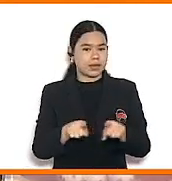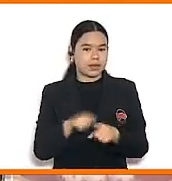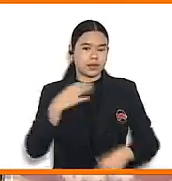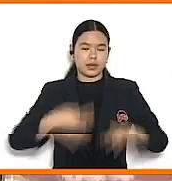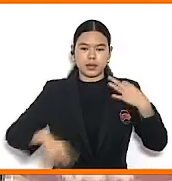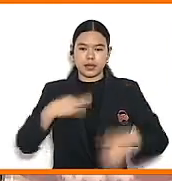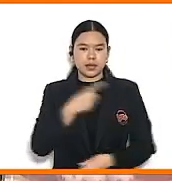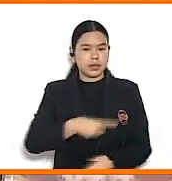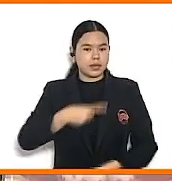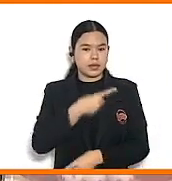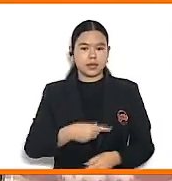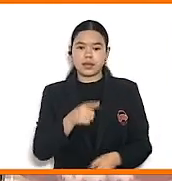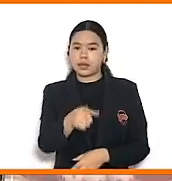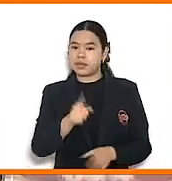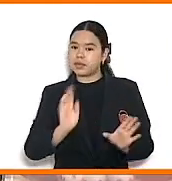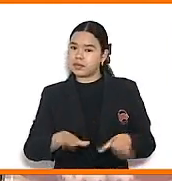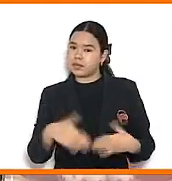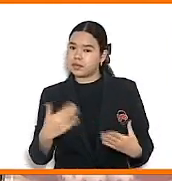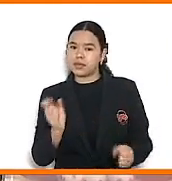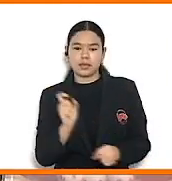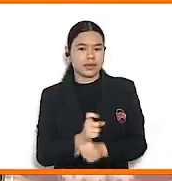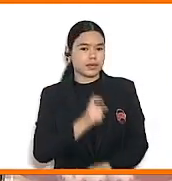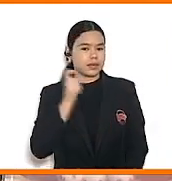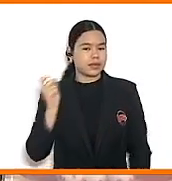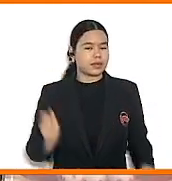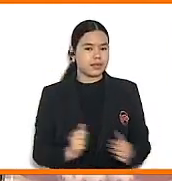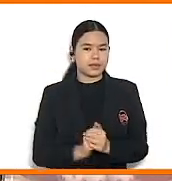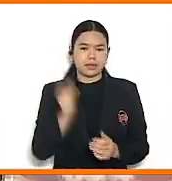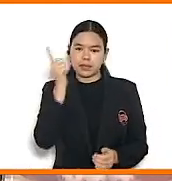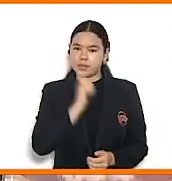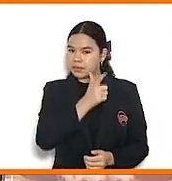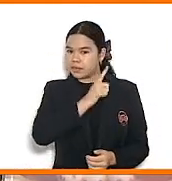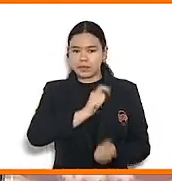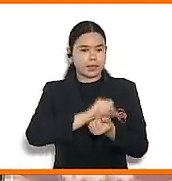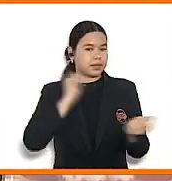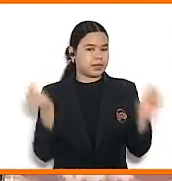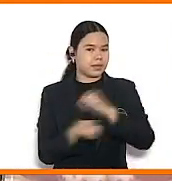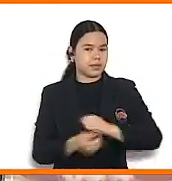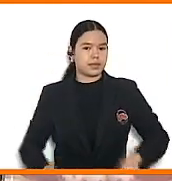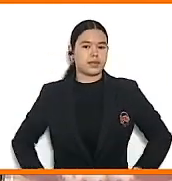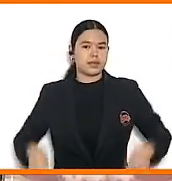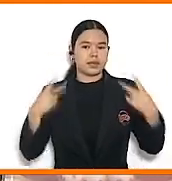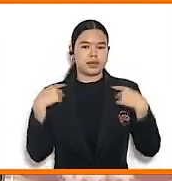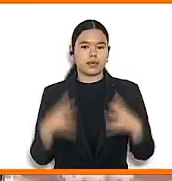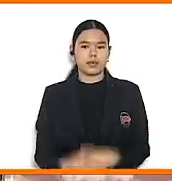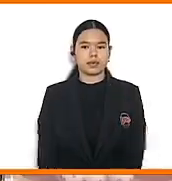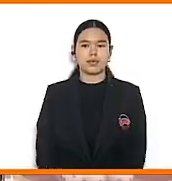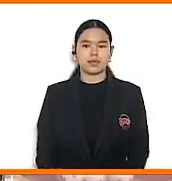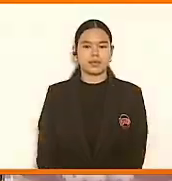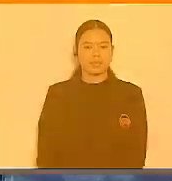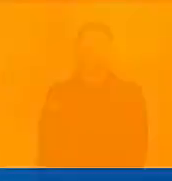también es alegría y diversión. ¿Y vos, cómo te la vas a ganar? ¡Loto te cambia la vida!